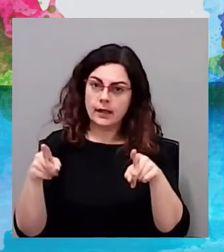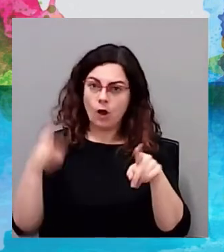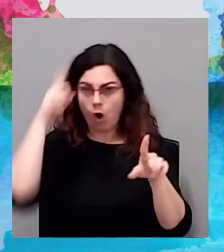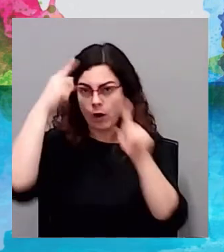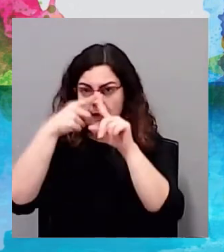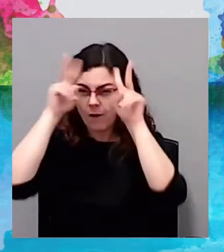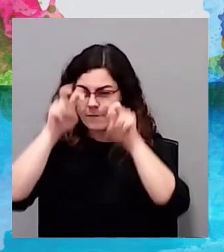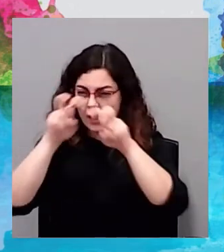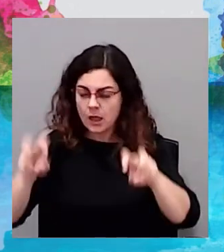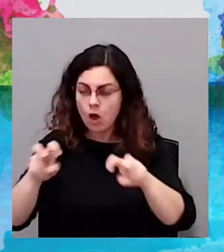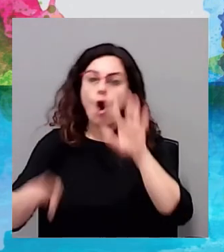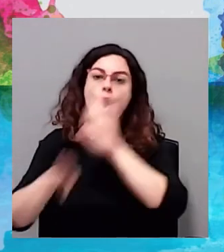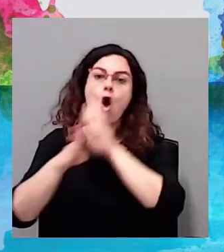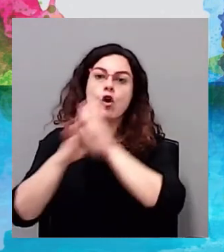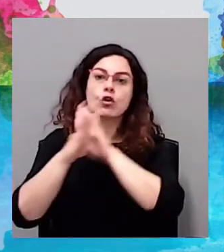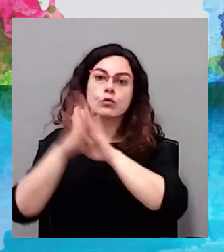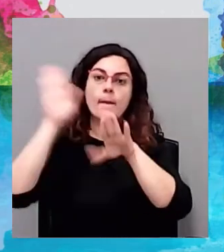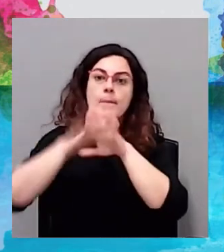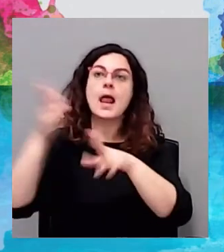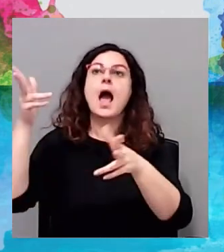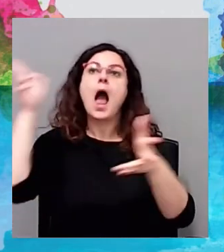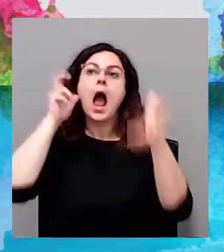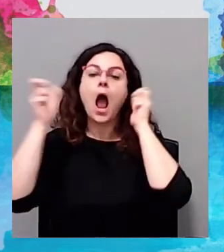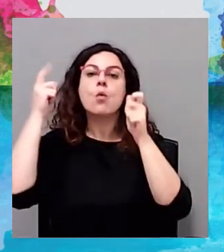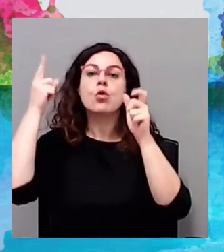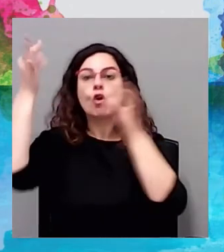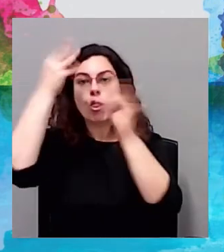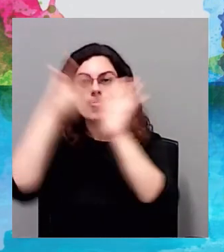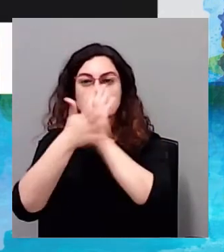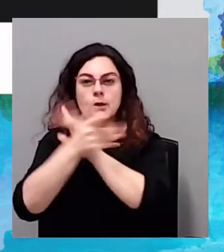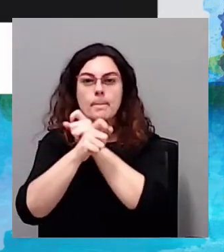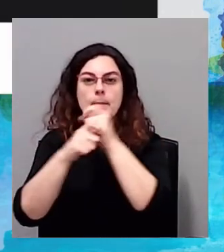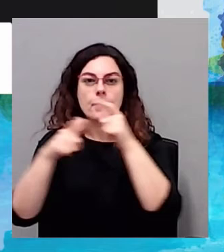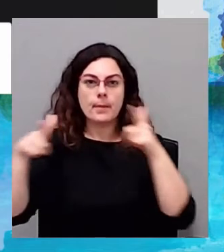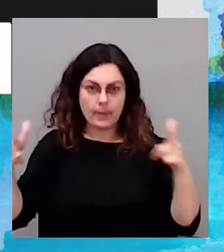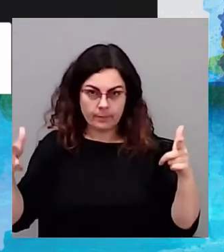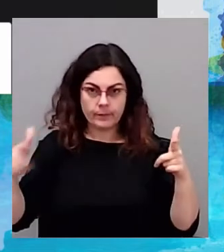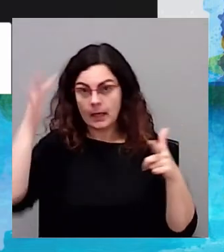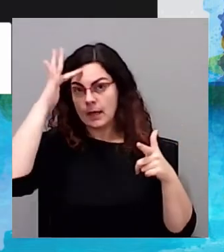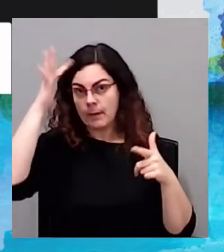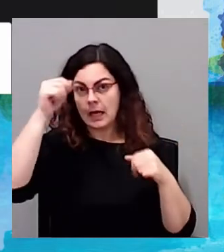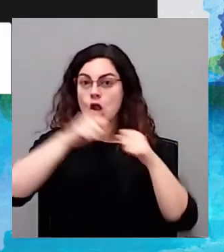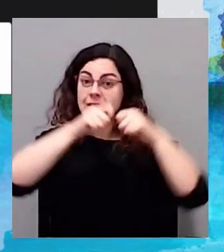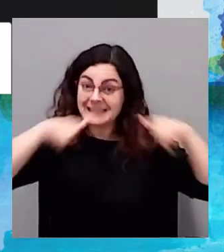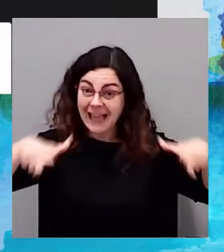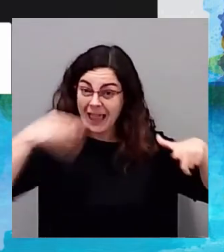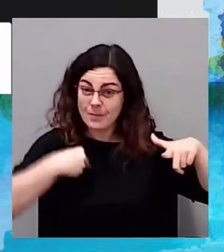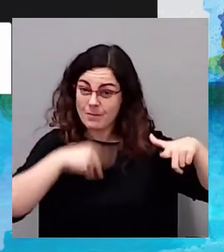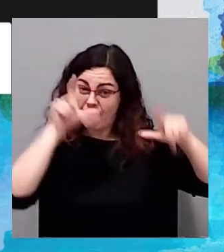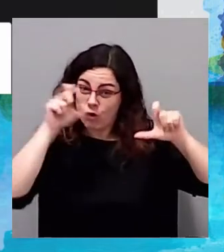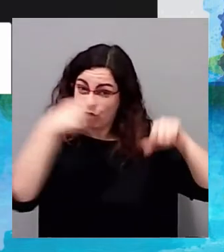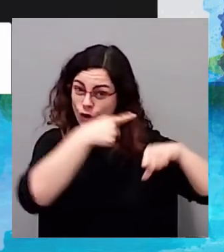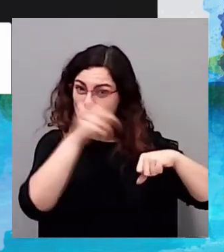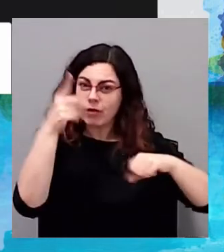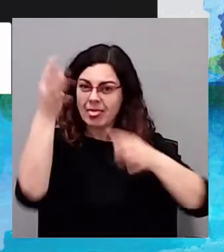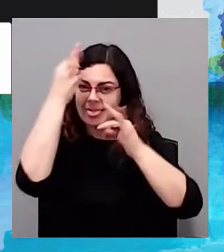la audiodescripción crezca más. Entonces, la descripción de un espacio, imaginad que tenéis que describir esta sala en la que